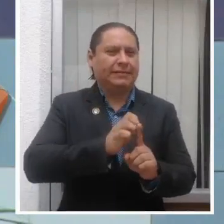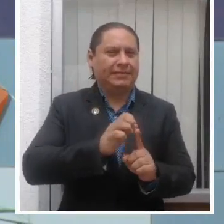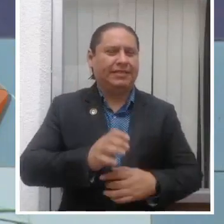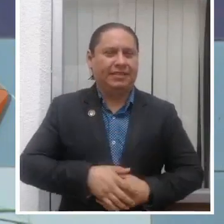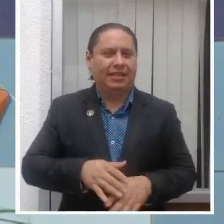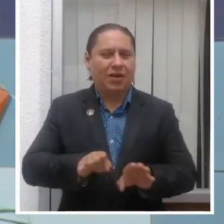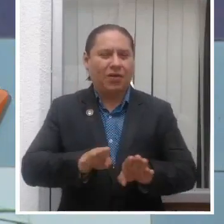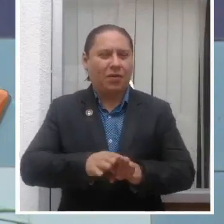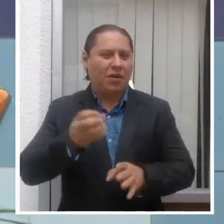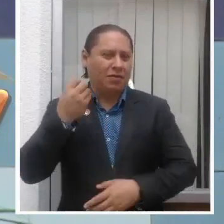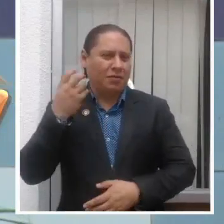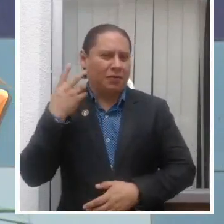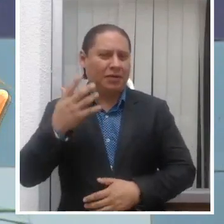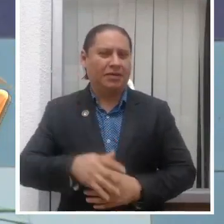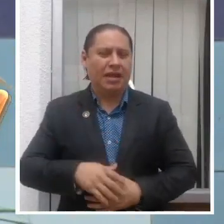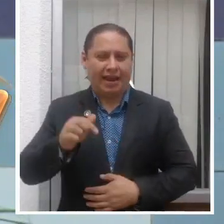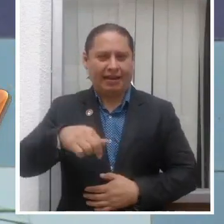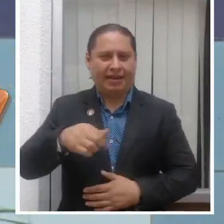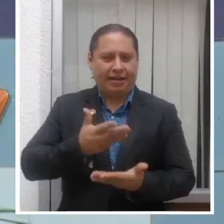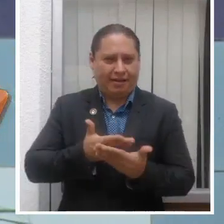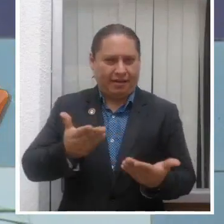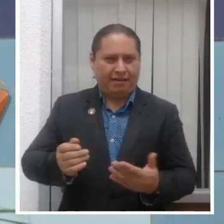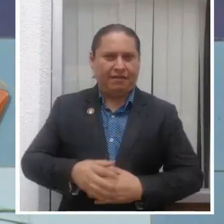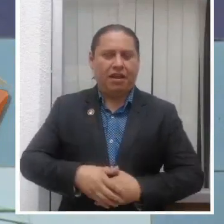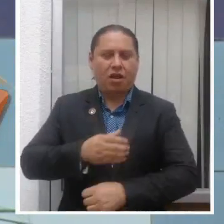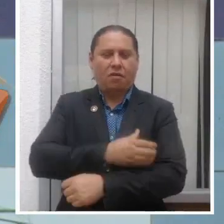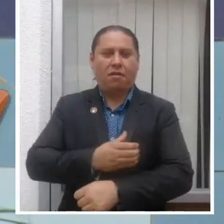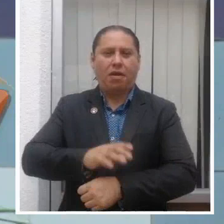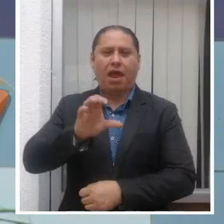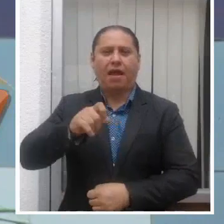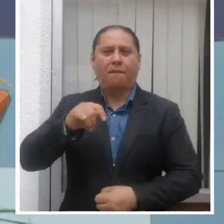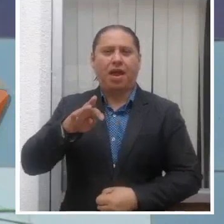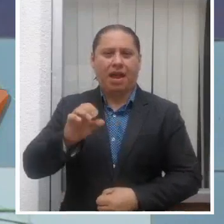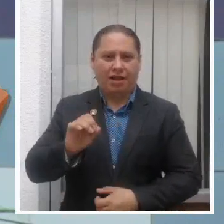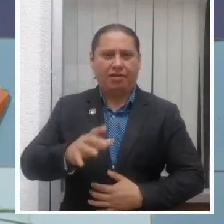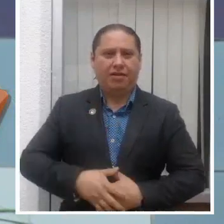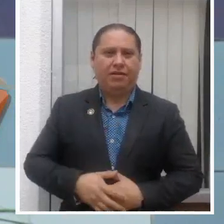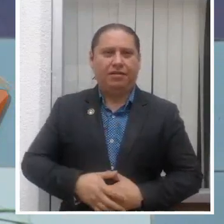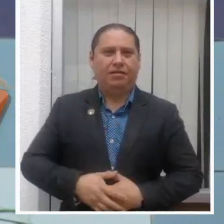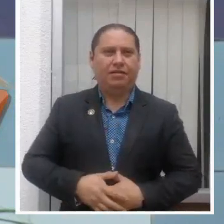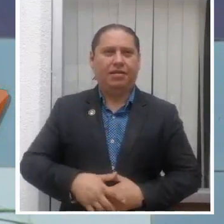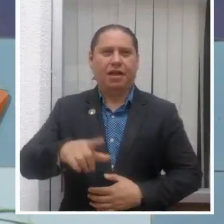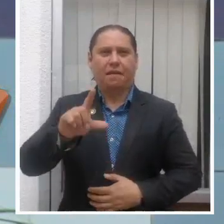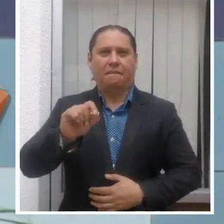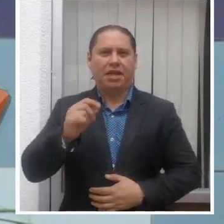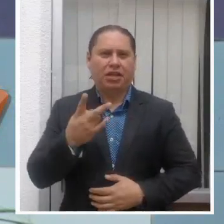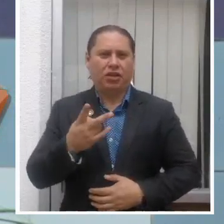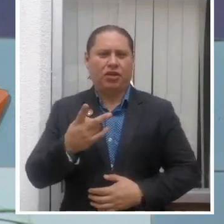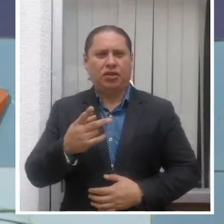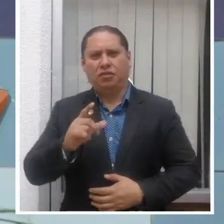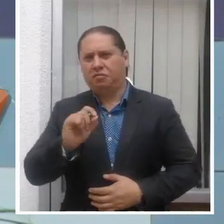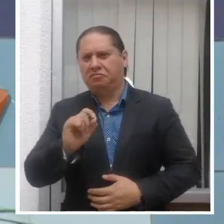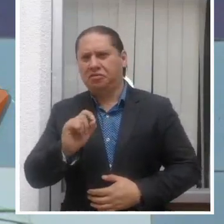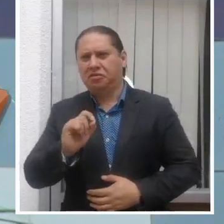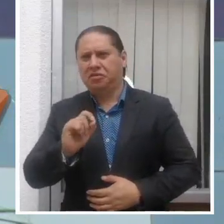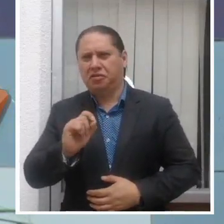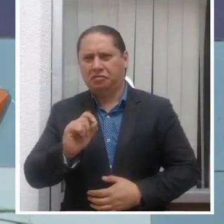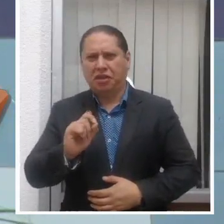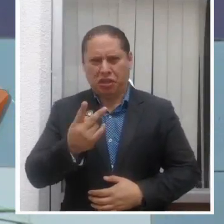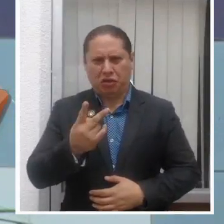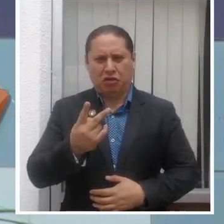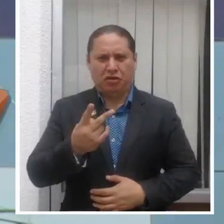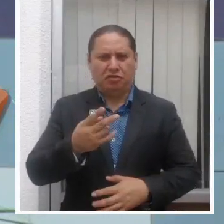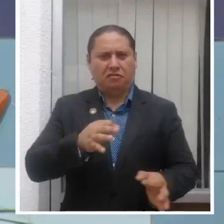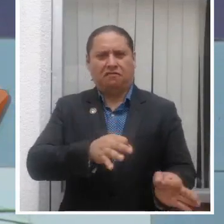tip de un evento fue el compañero Emilio. Me dice, el 22 nos vemos, porque efectivamente iba a ser el